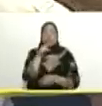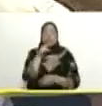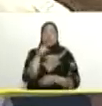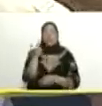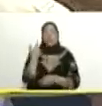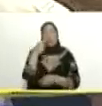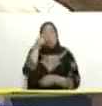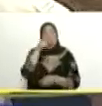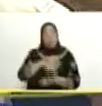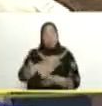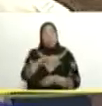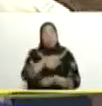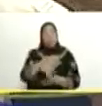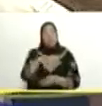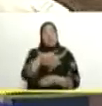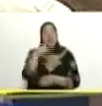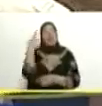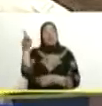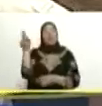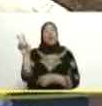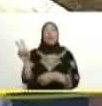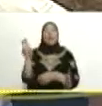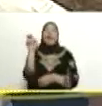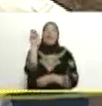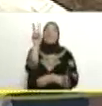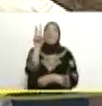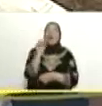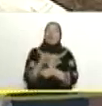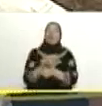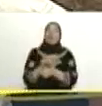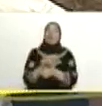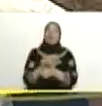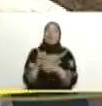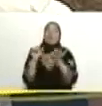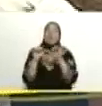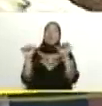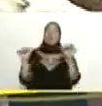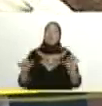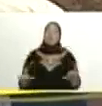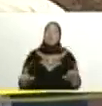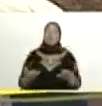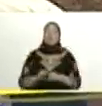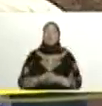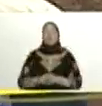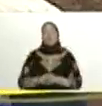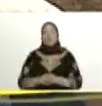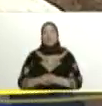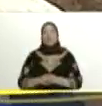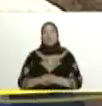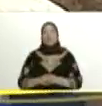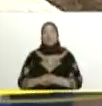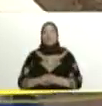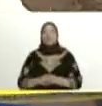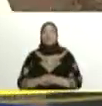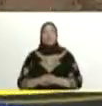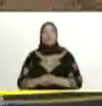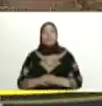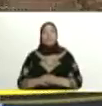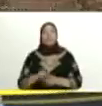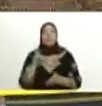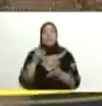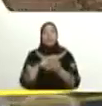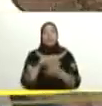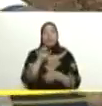y combatiente siempre parroquia La Vega. Estamos ahorita en el sector La Ladera, ¿ok? Esta es la